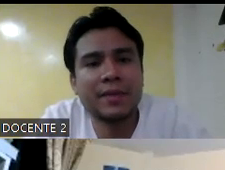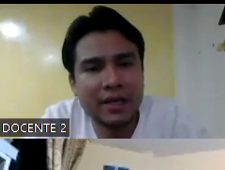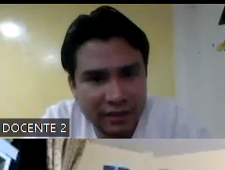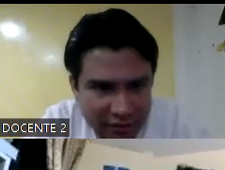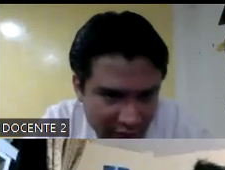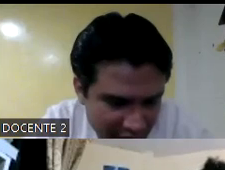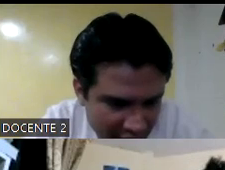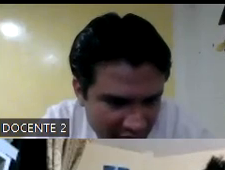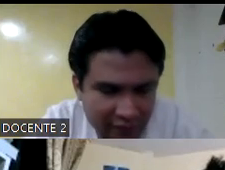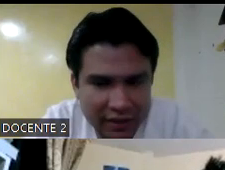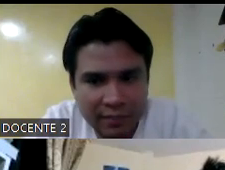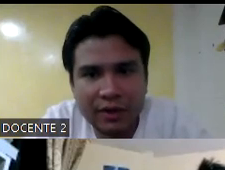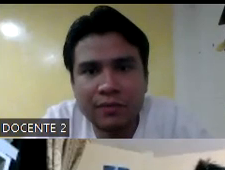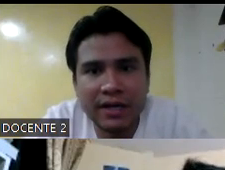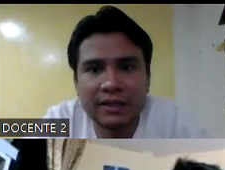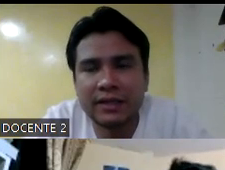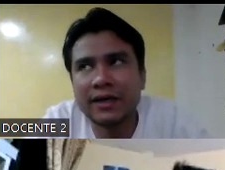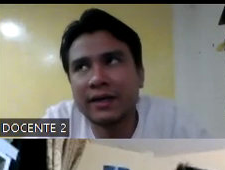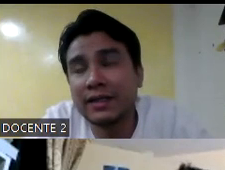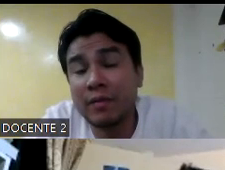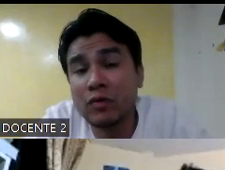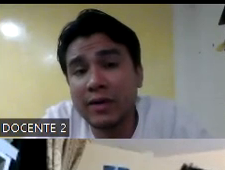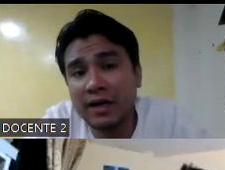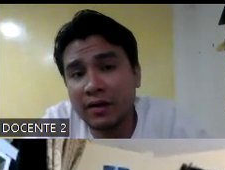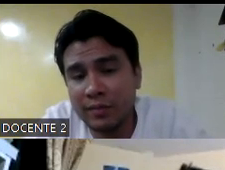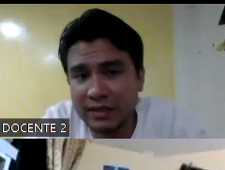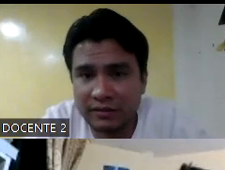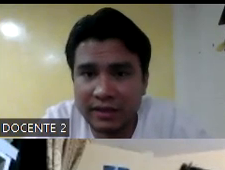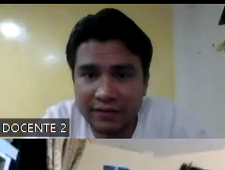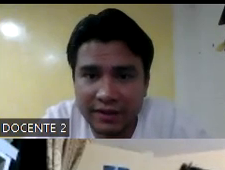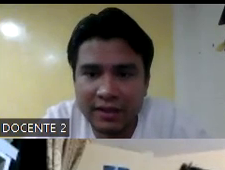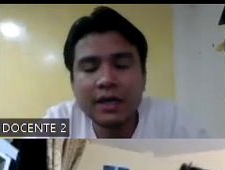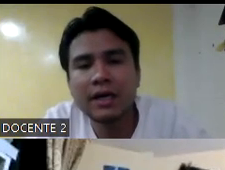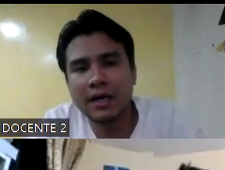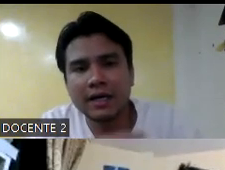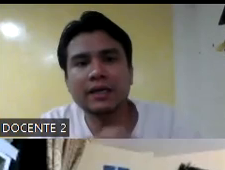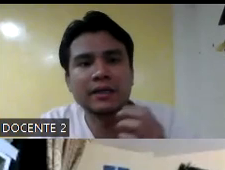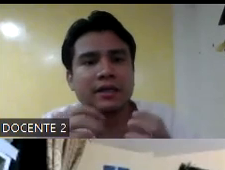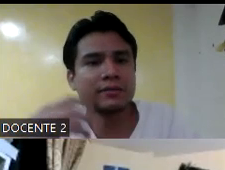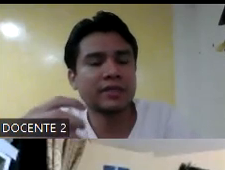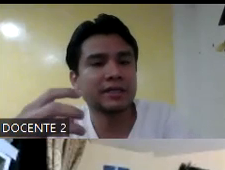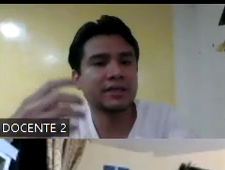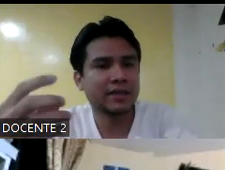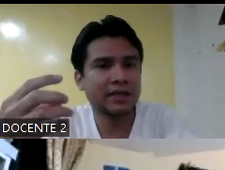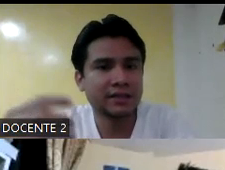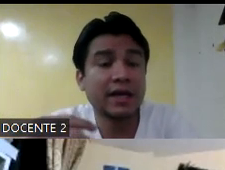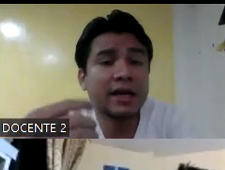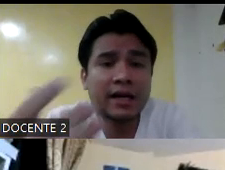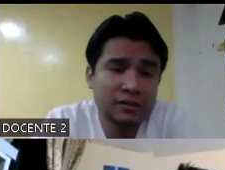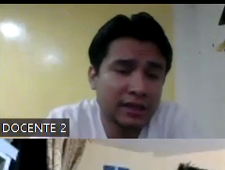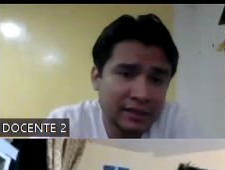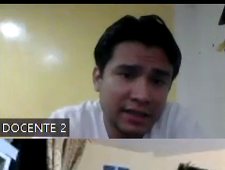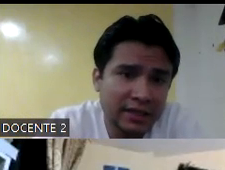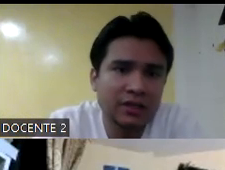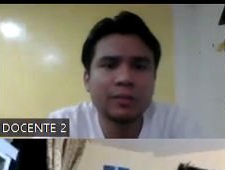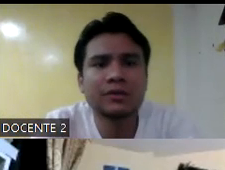té también tienen contenido de cafeína, pero en una cantidad relativa muy baja a comparación del café. Hay que tratar de buscar estrategias. En el